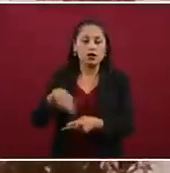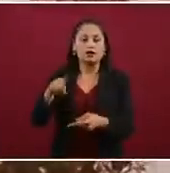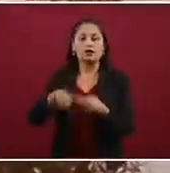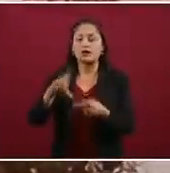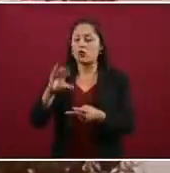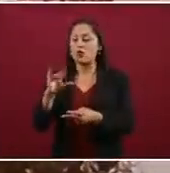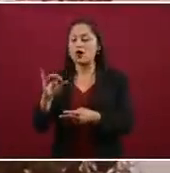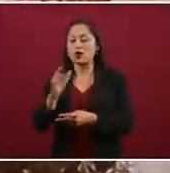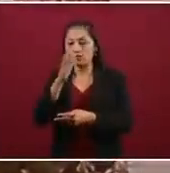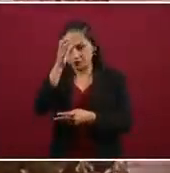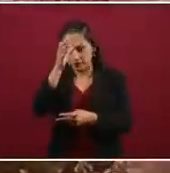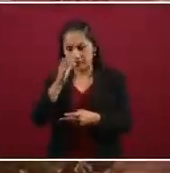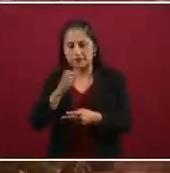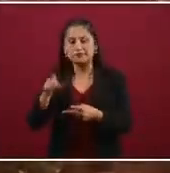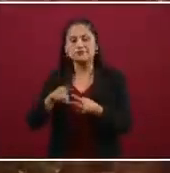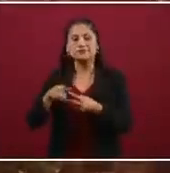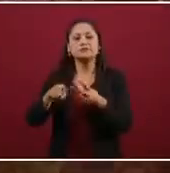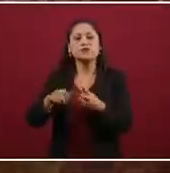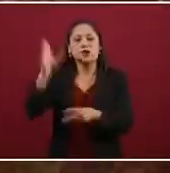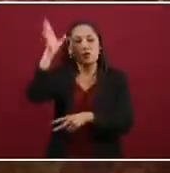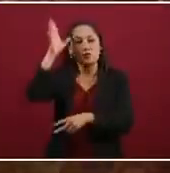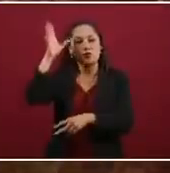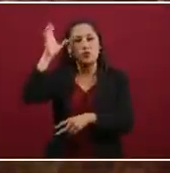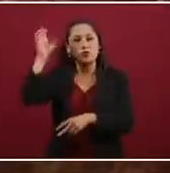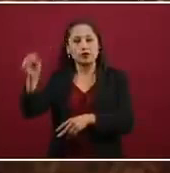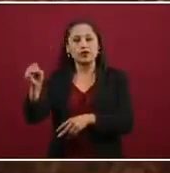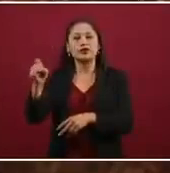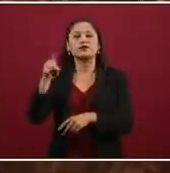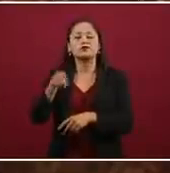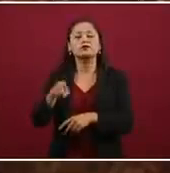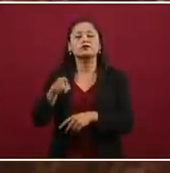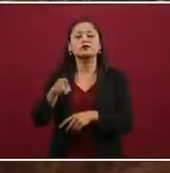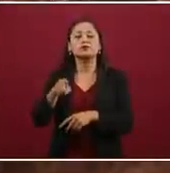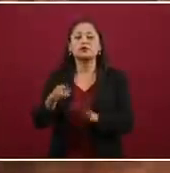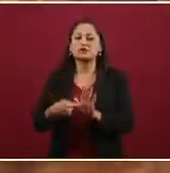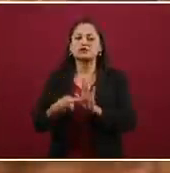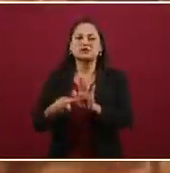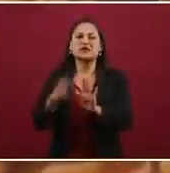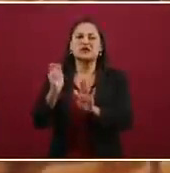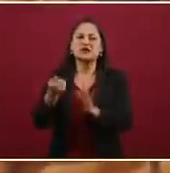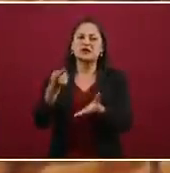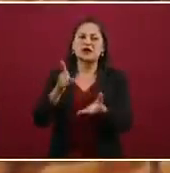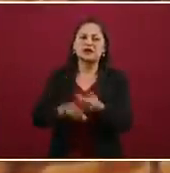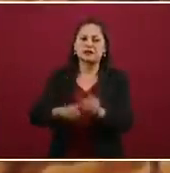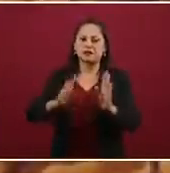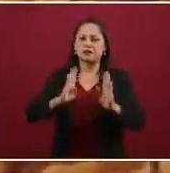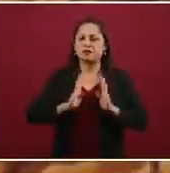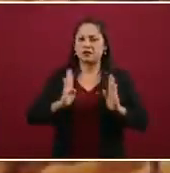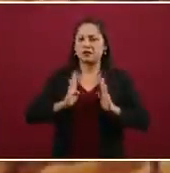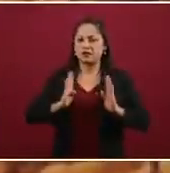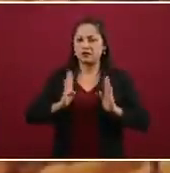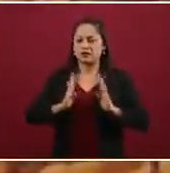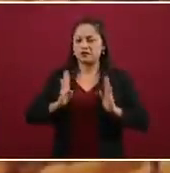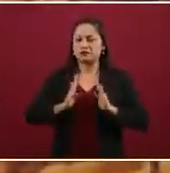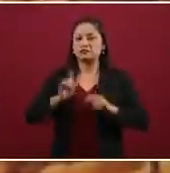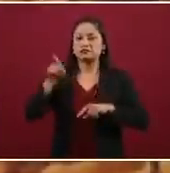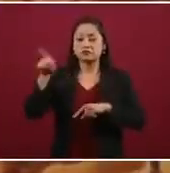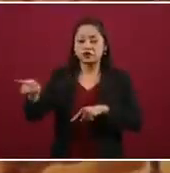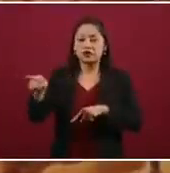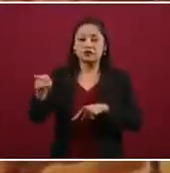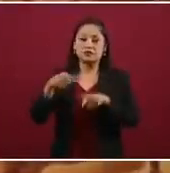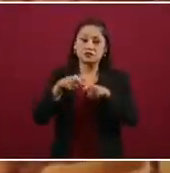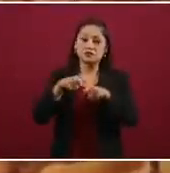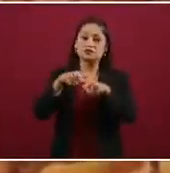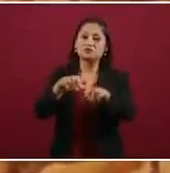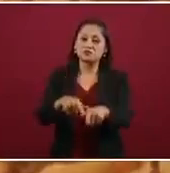Cuautla. Morelos representa al cruce integral y al genio militar. Su campaña fue la más exitosa y